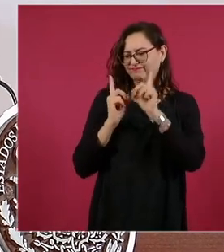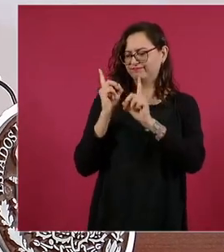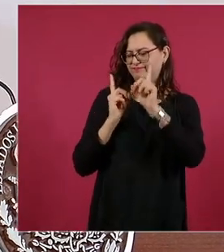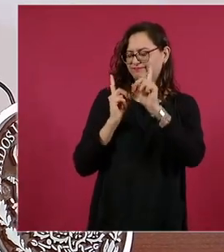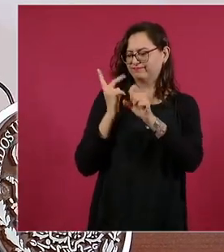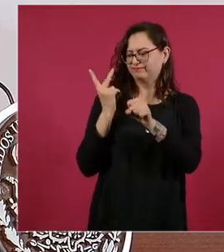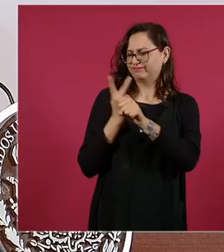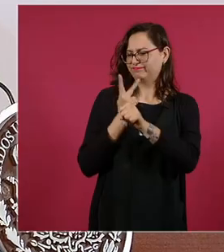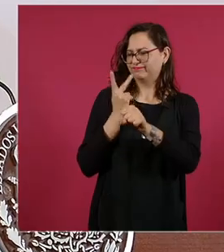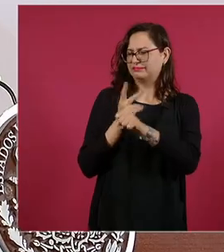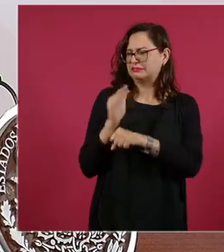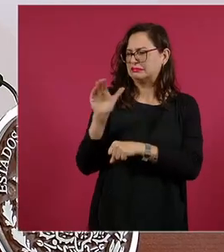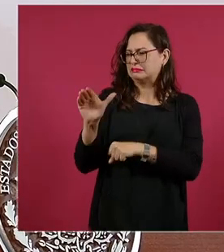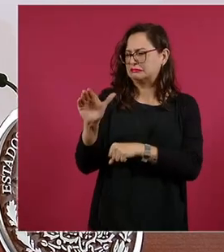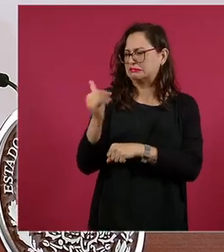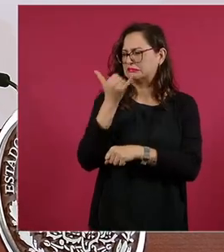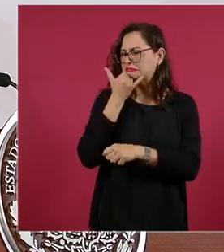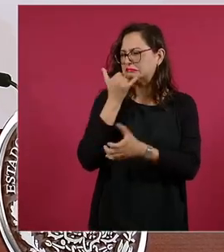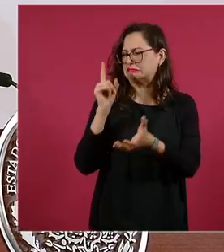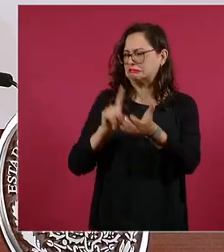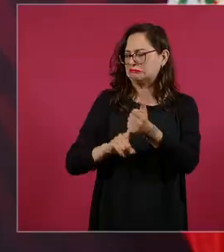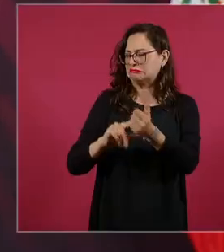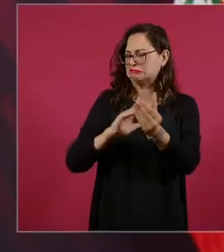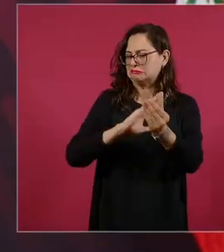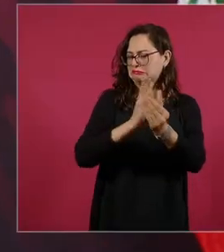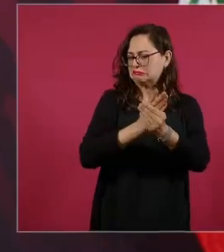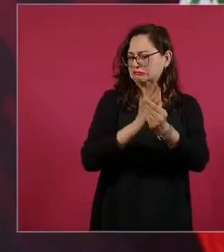avanzaban en el ordenamiento se quedaron